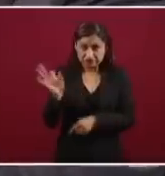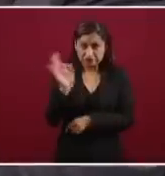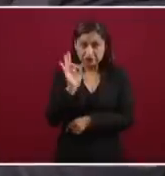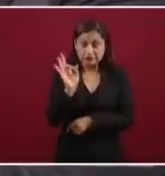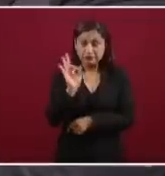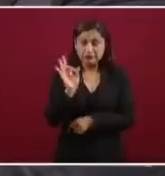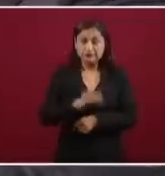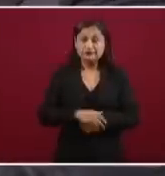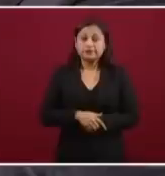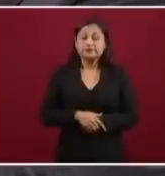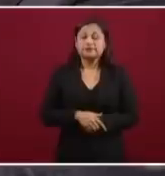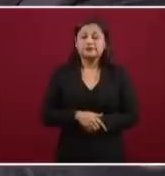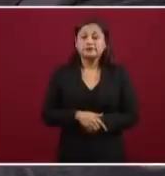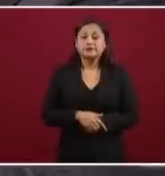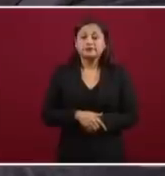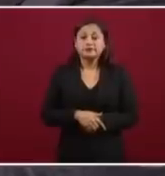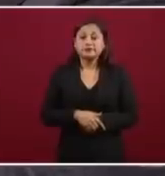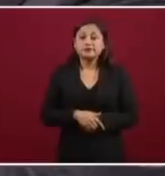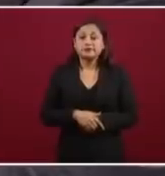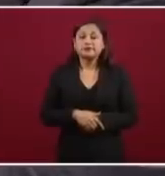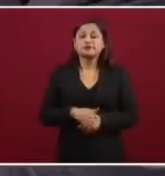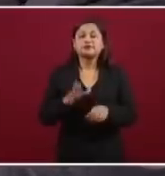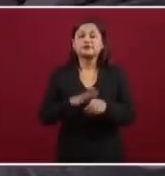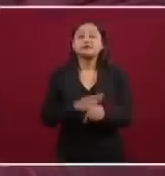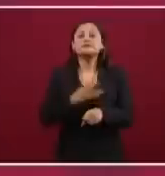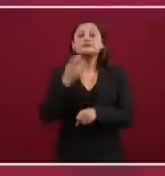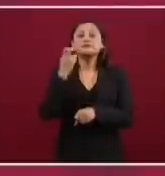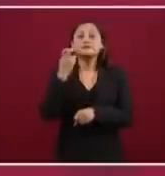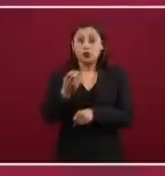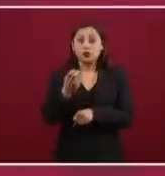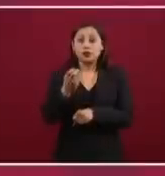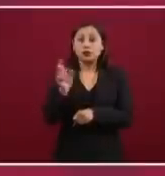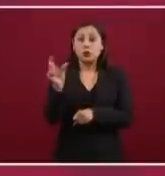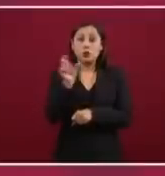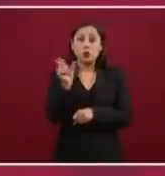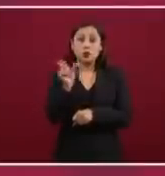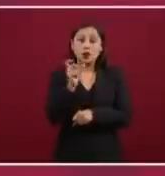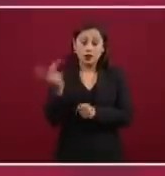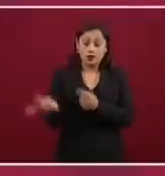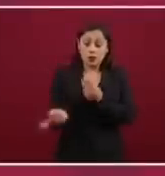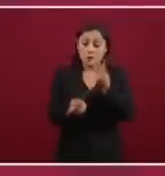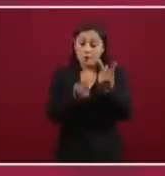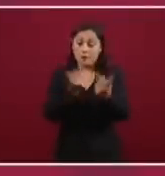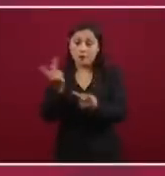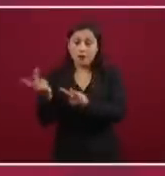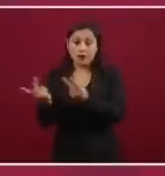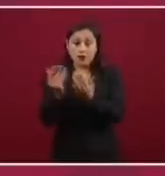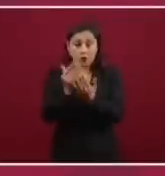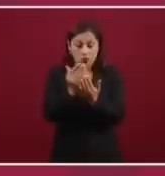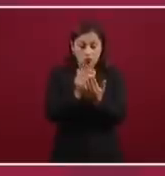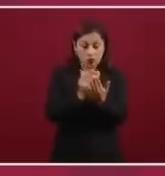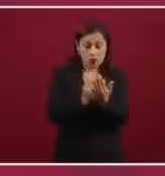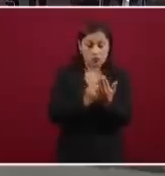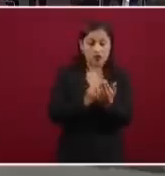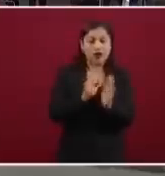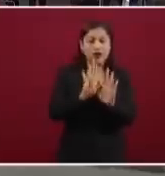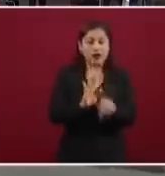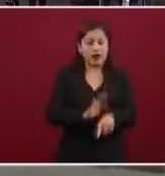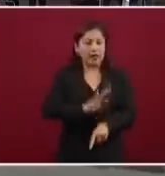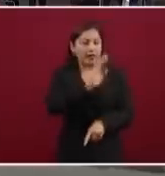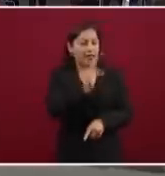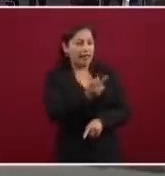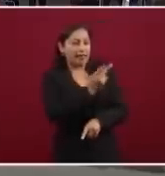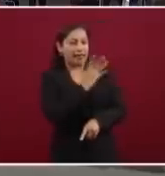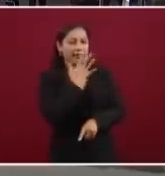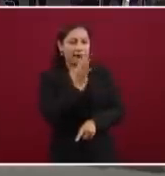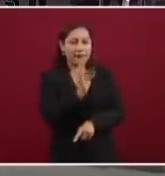Por eso, en las encuestas, no en las cuchareadas, sino en las buenas encuestas que se están